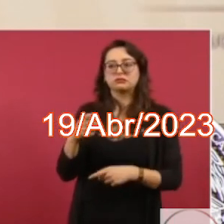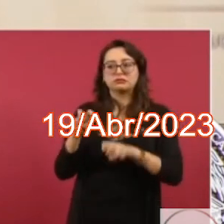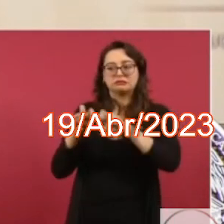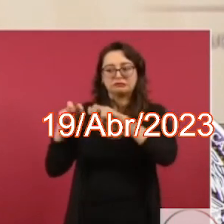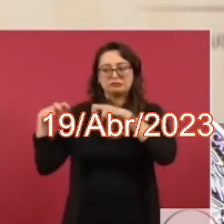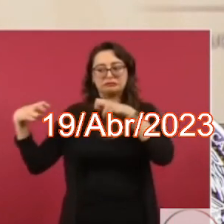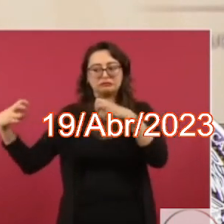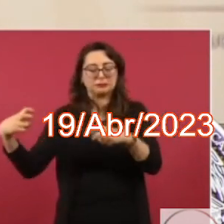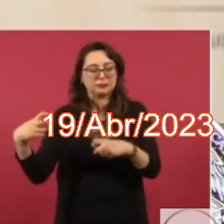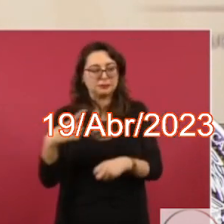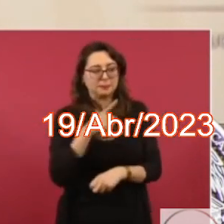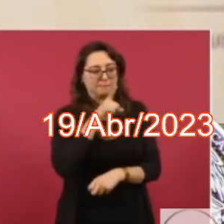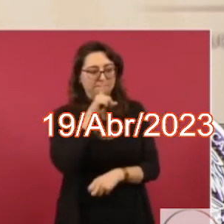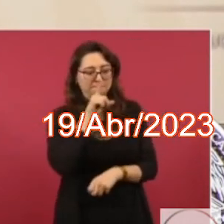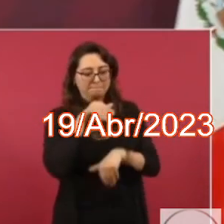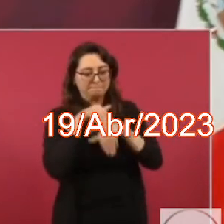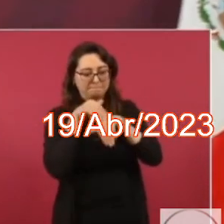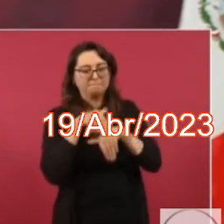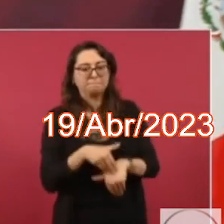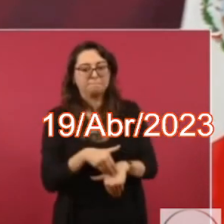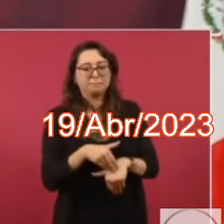de la mayoría del pueblo de México.